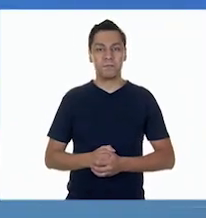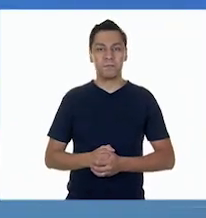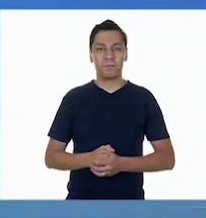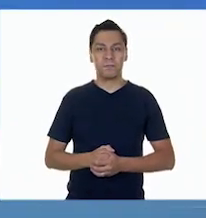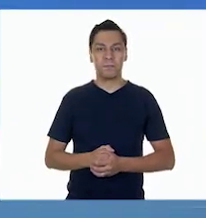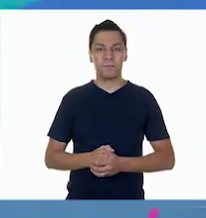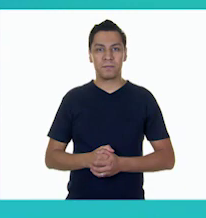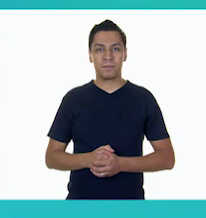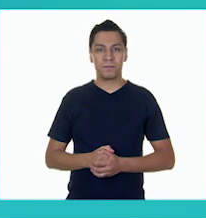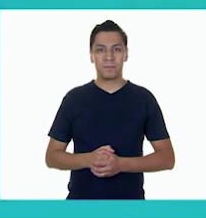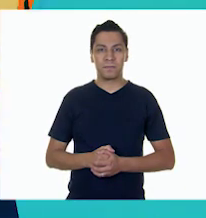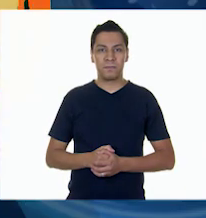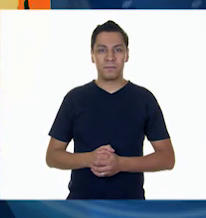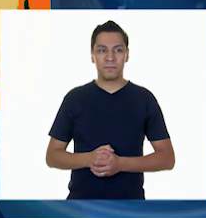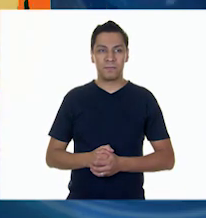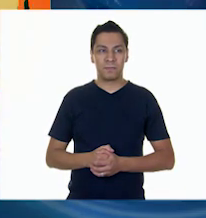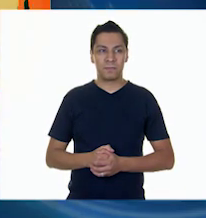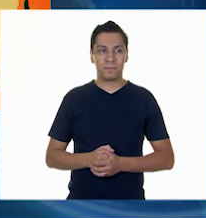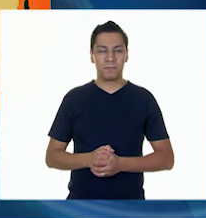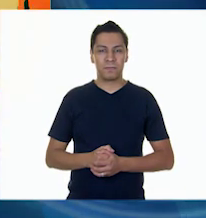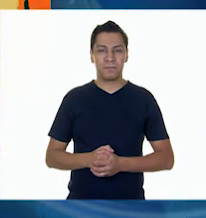¡Córrelo!